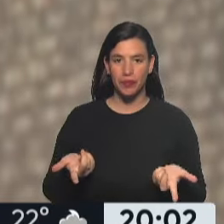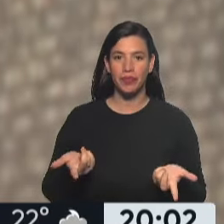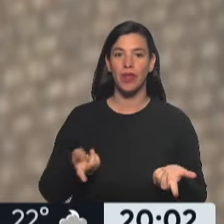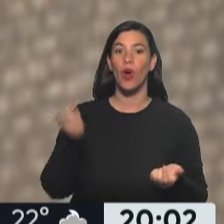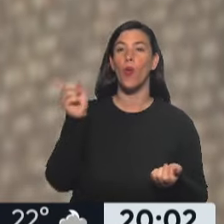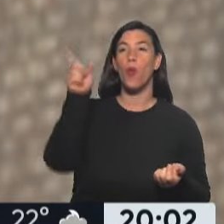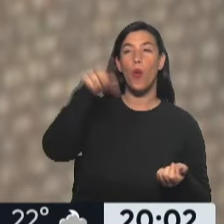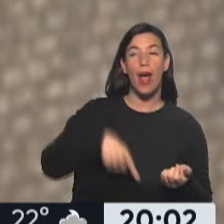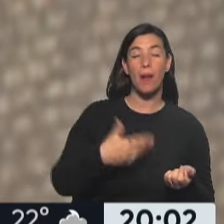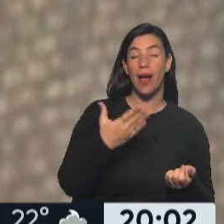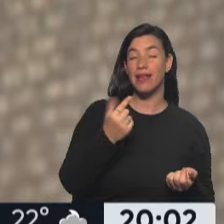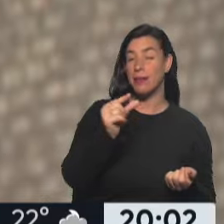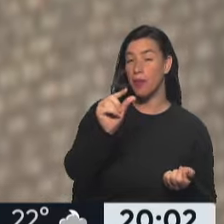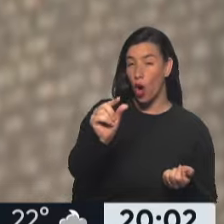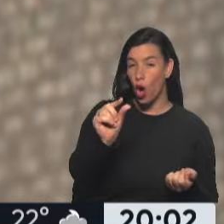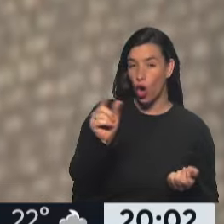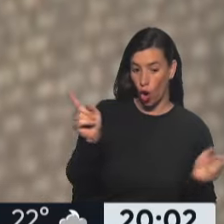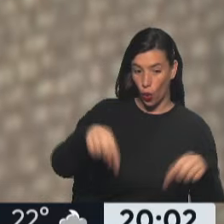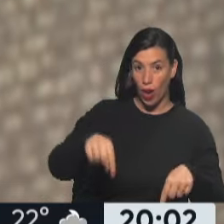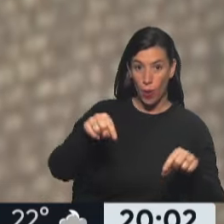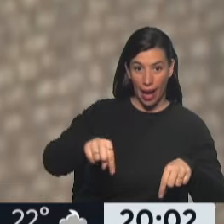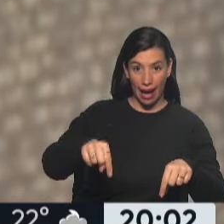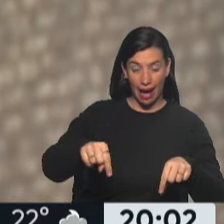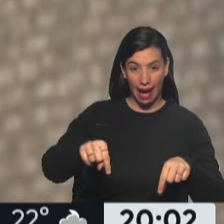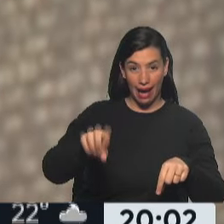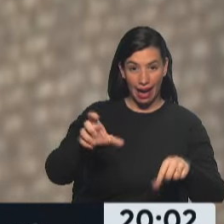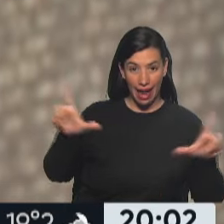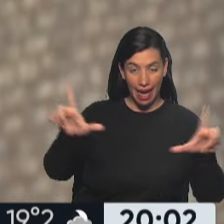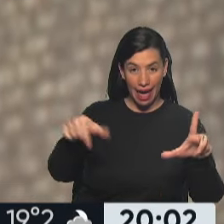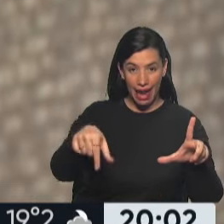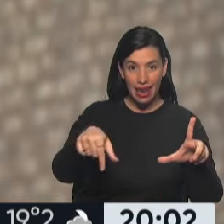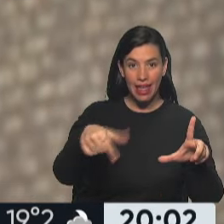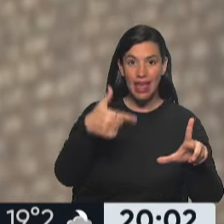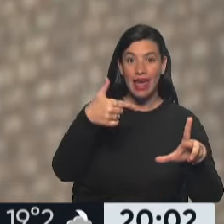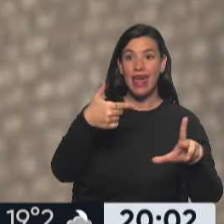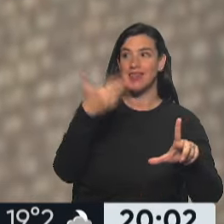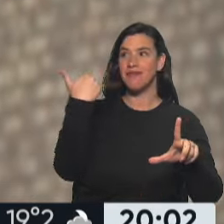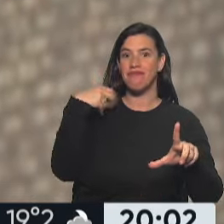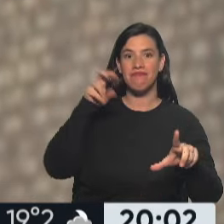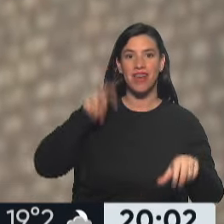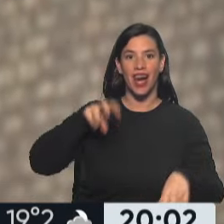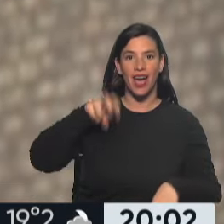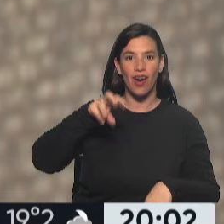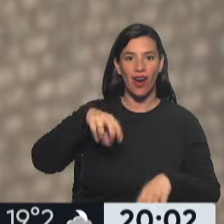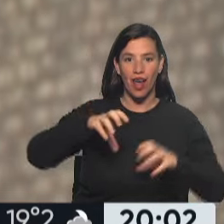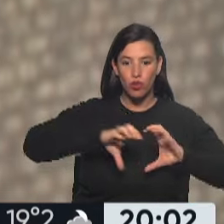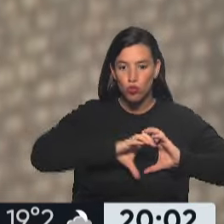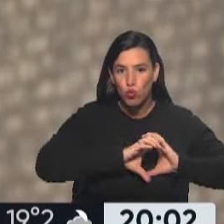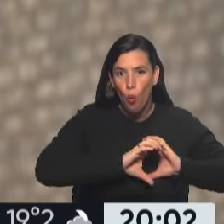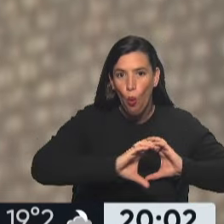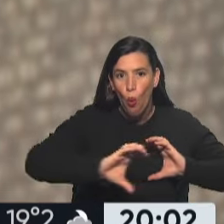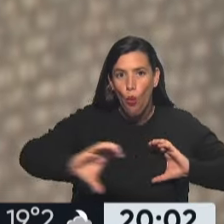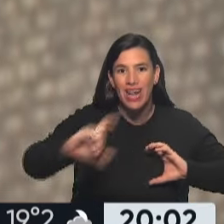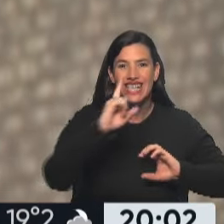volver hace pocos minutos al canal luego de recorrer los 150 metros del túnel de